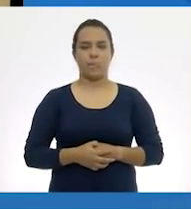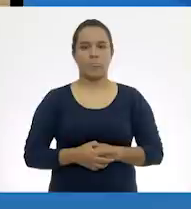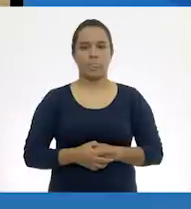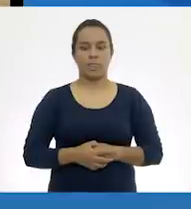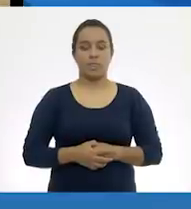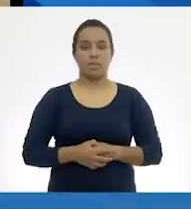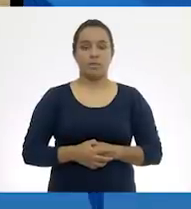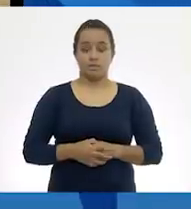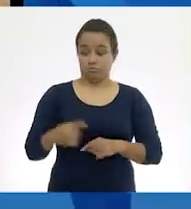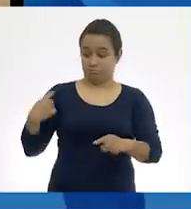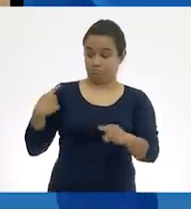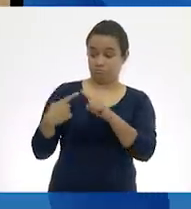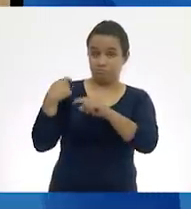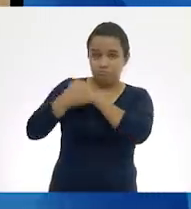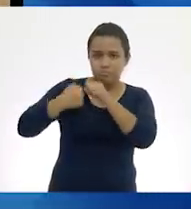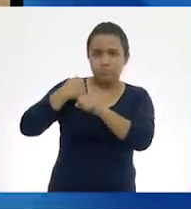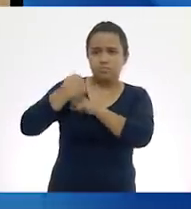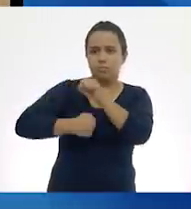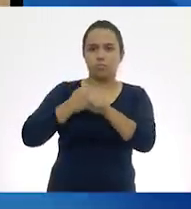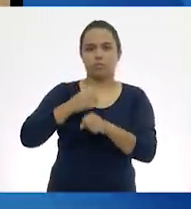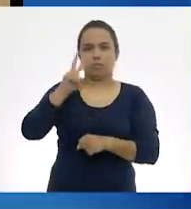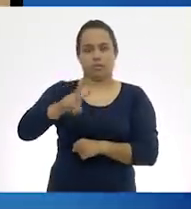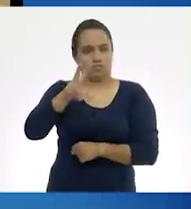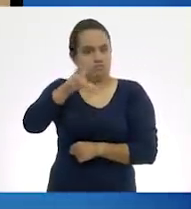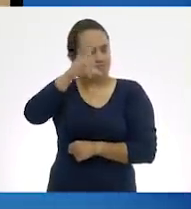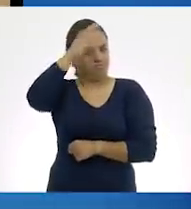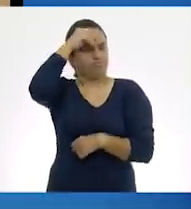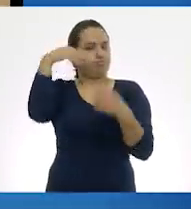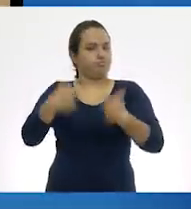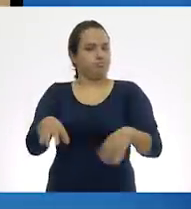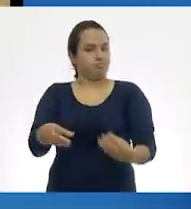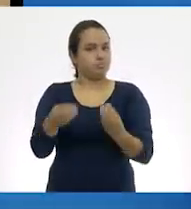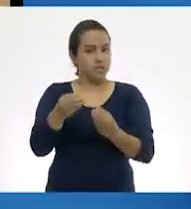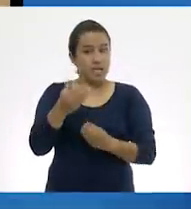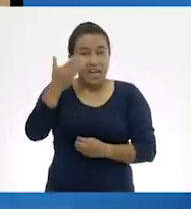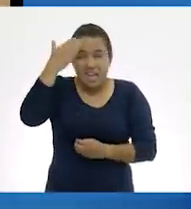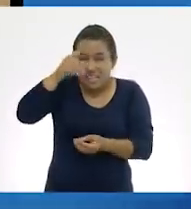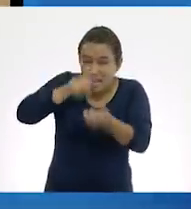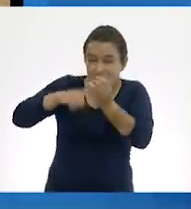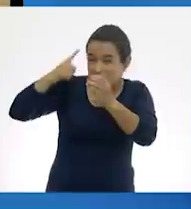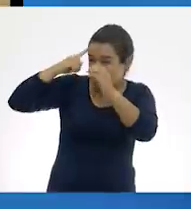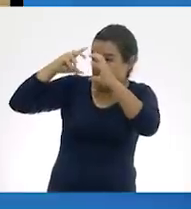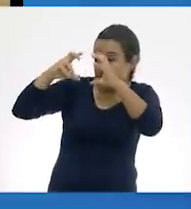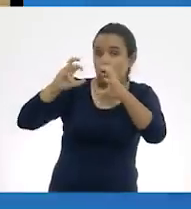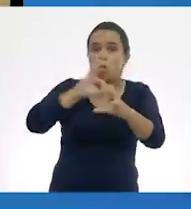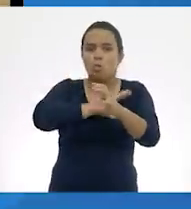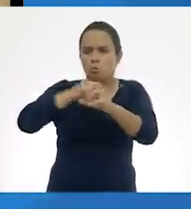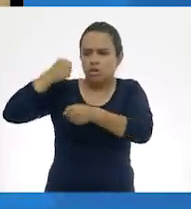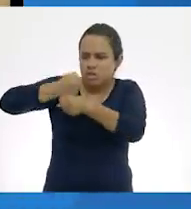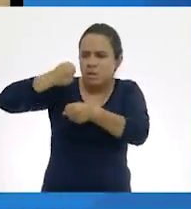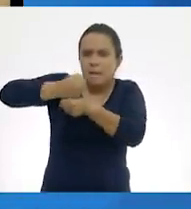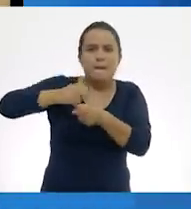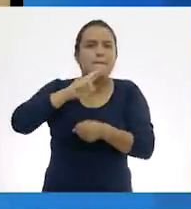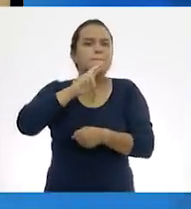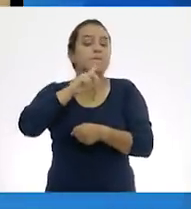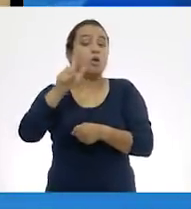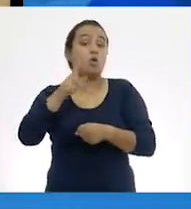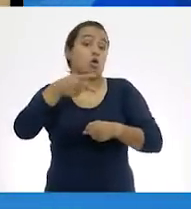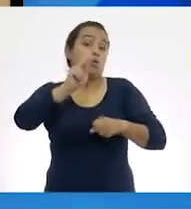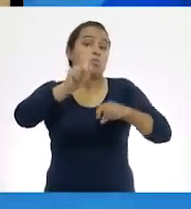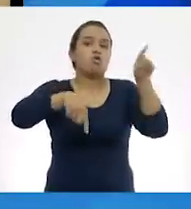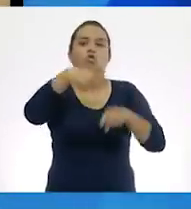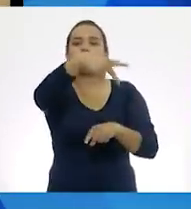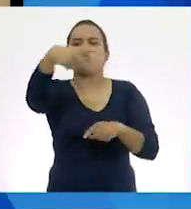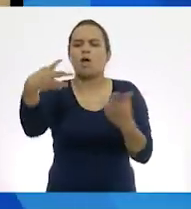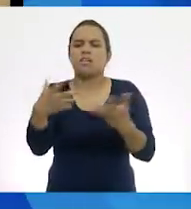En los últimos años hemos aprendido muchísimo. Por ejemplo, ¿sabían que nuestro cerebro puede mejorar su funcionamiento de acuerdo con las cosas que haces a